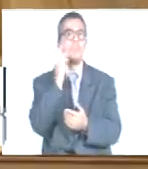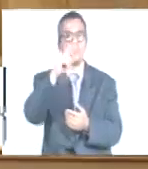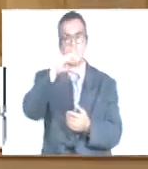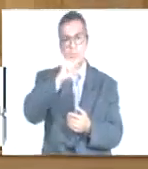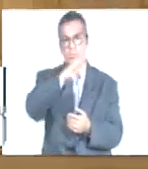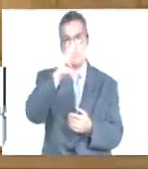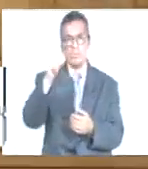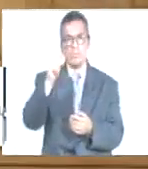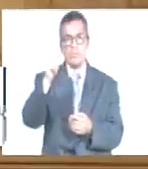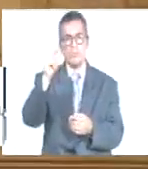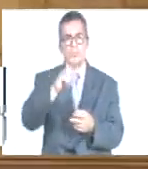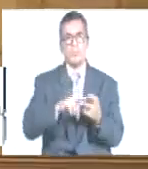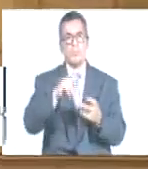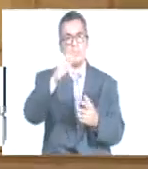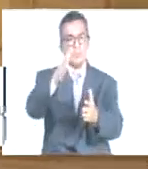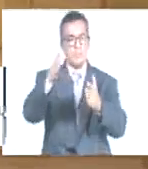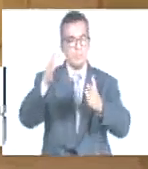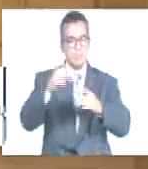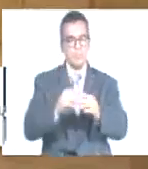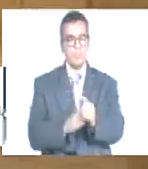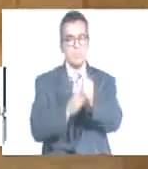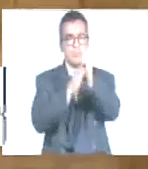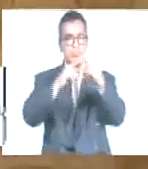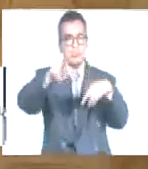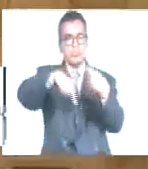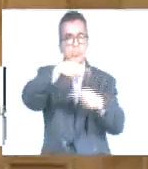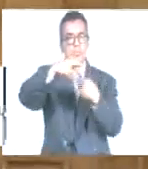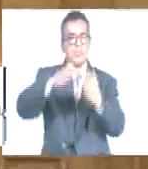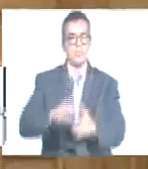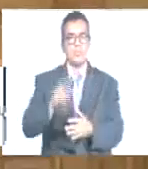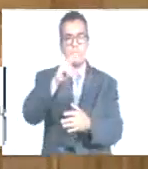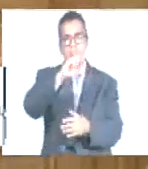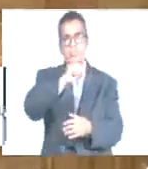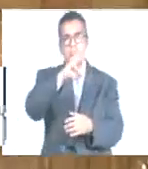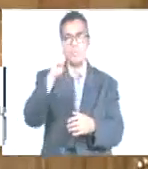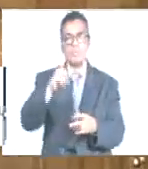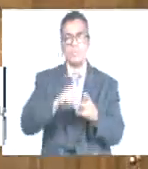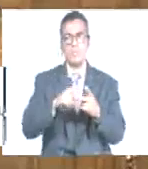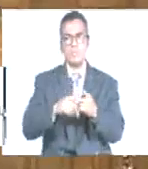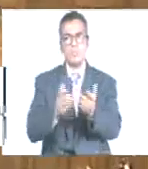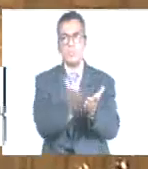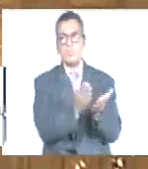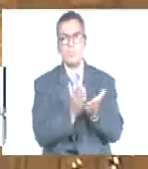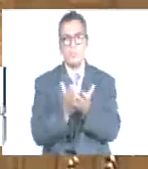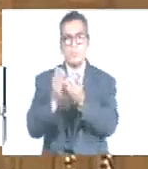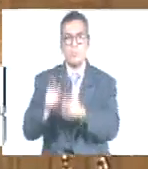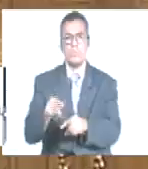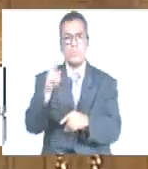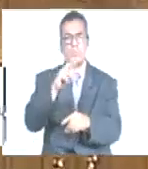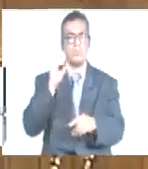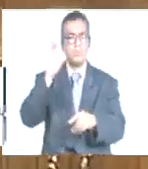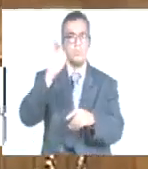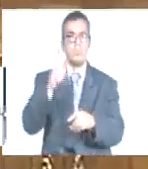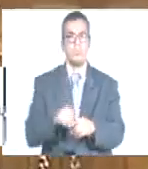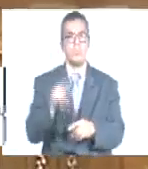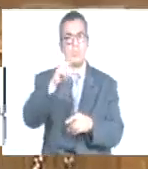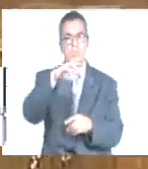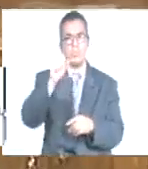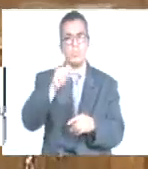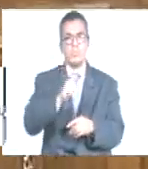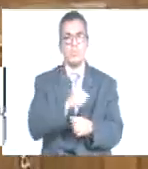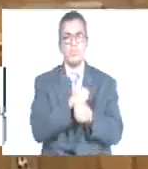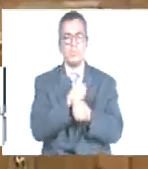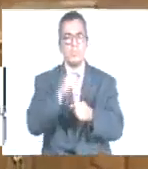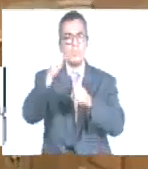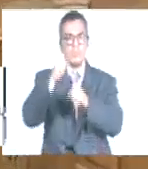Robert. Robert, el gran líder revolucionario. Robert, el gran estudiante. Robert, el patriota. Robert, que vive